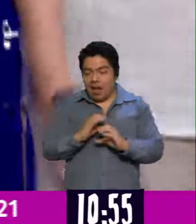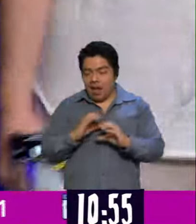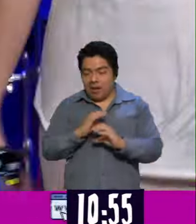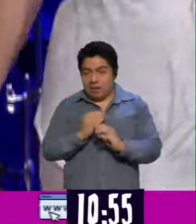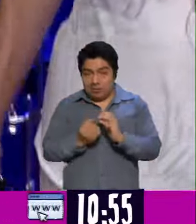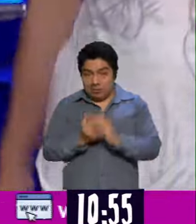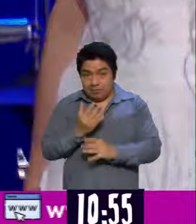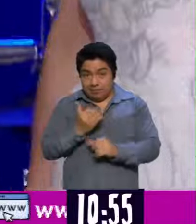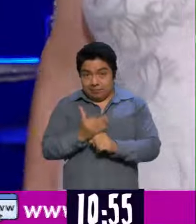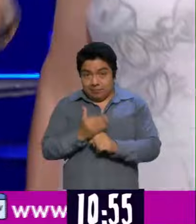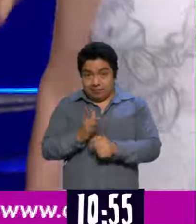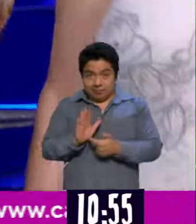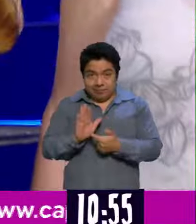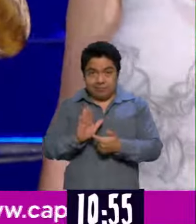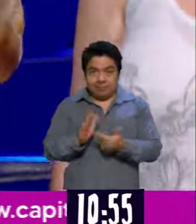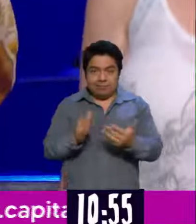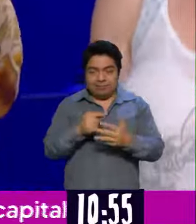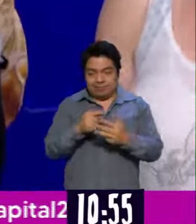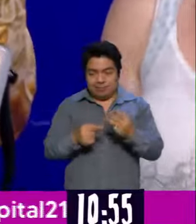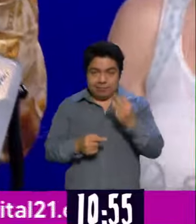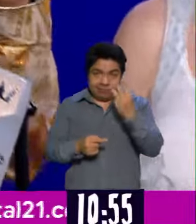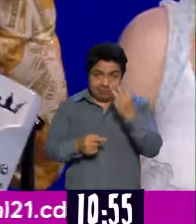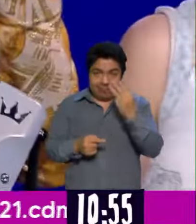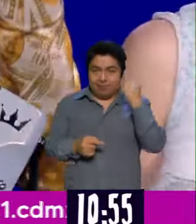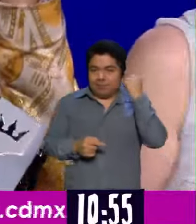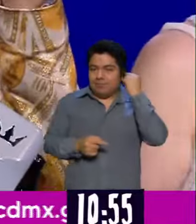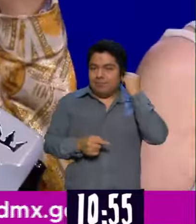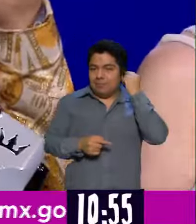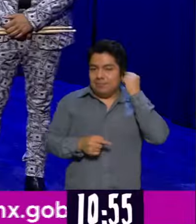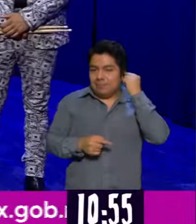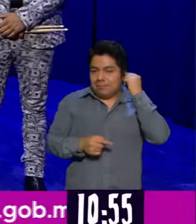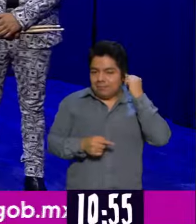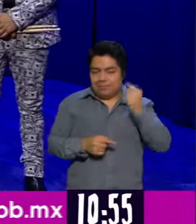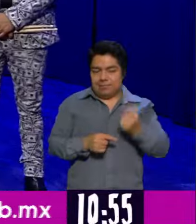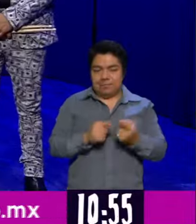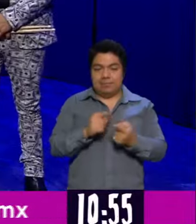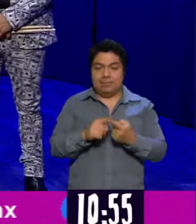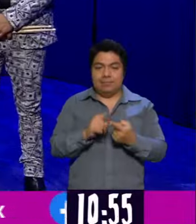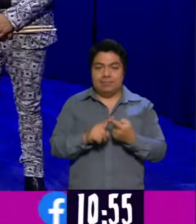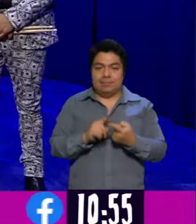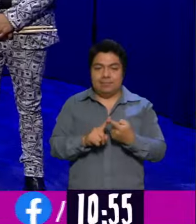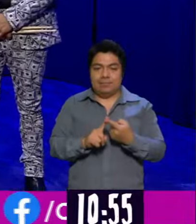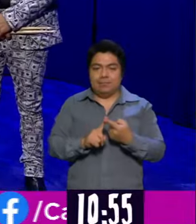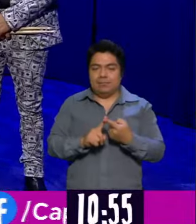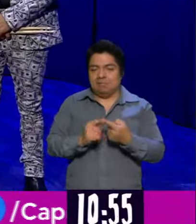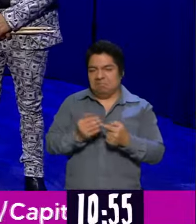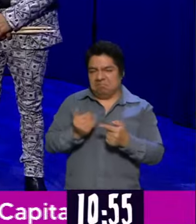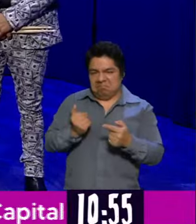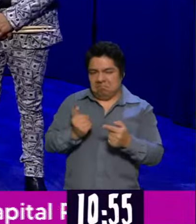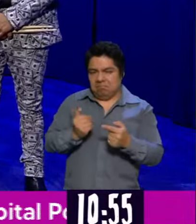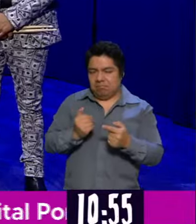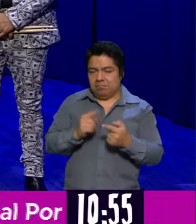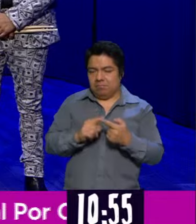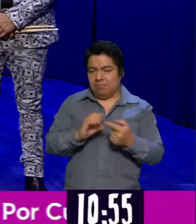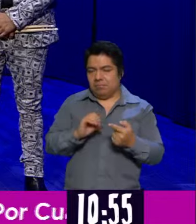ahorita? Andamos promoviendo 3 rolitas. Ah, sí, de fregada. La de apenas un